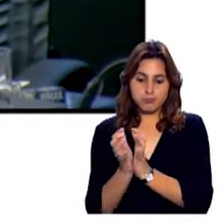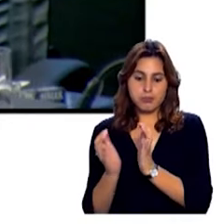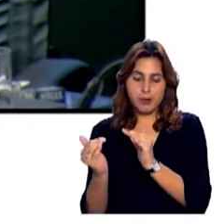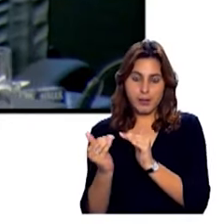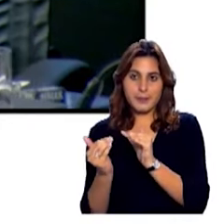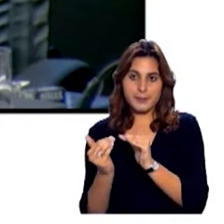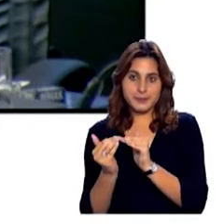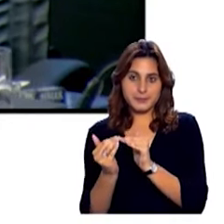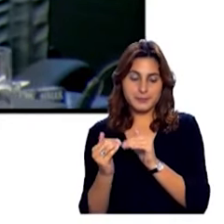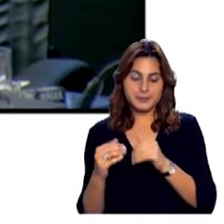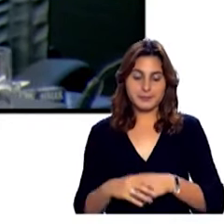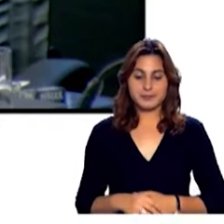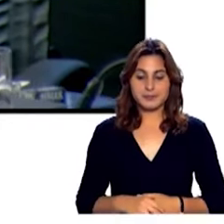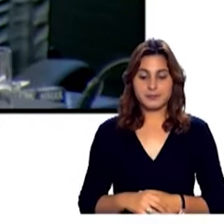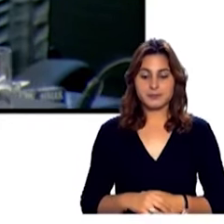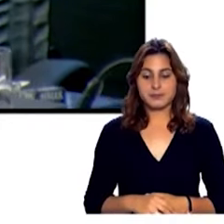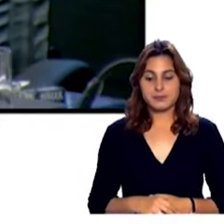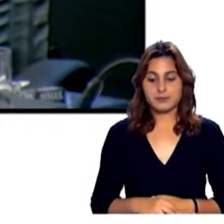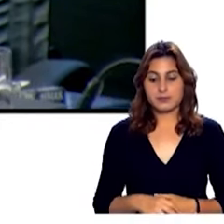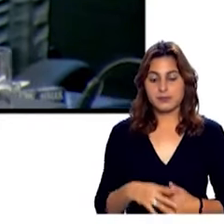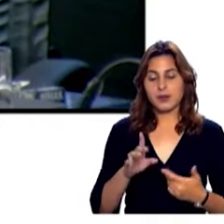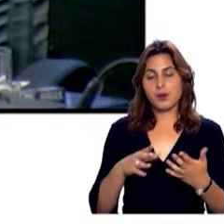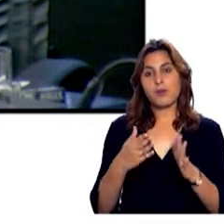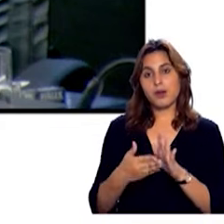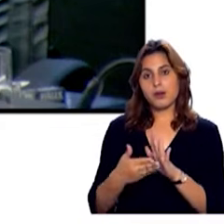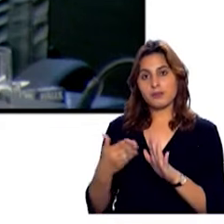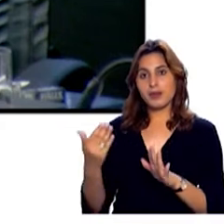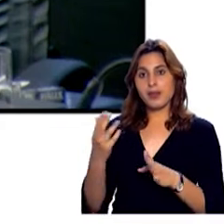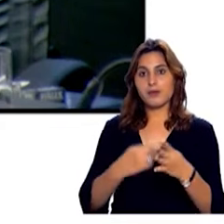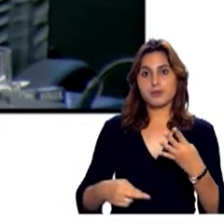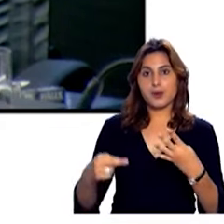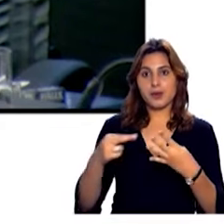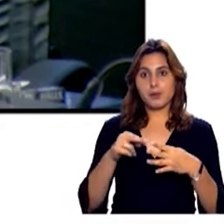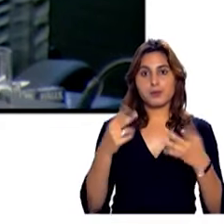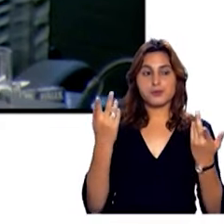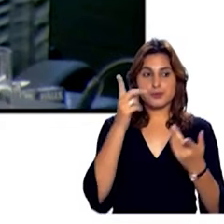casación ademo CR